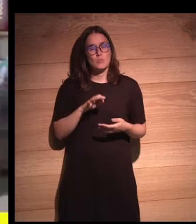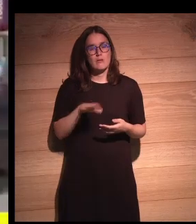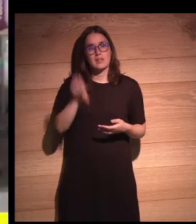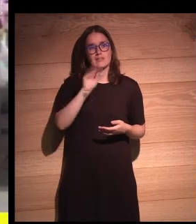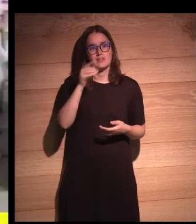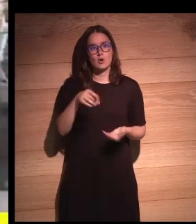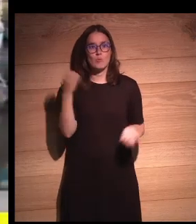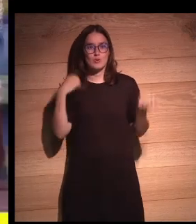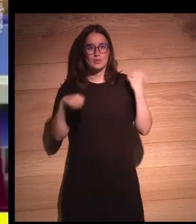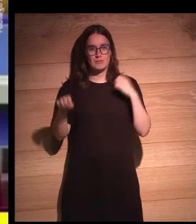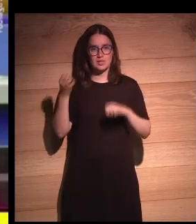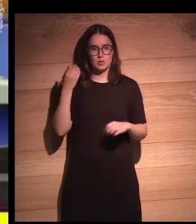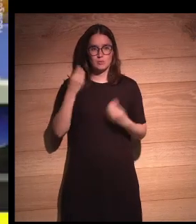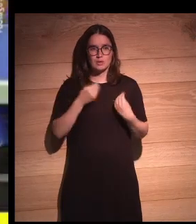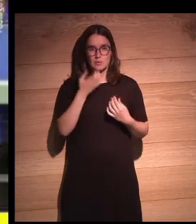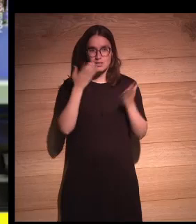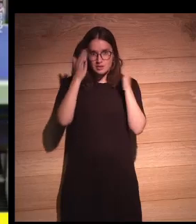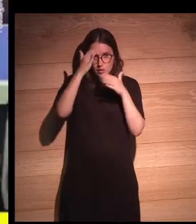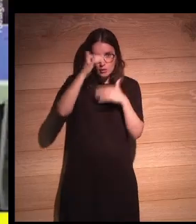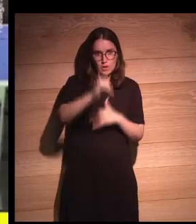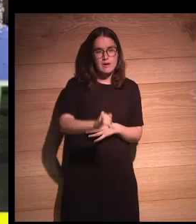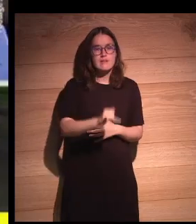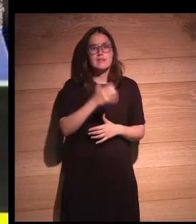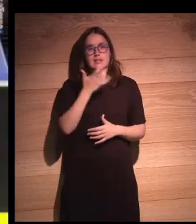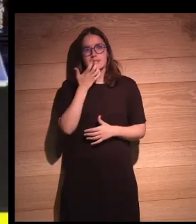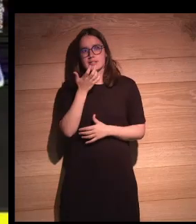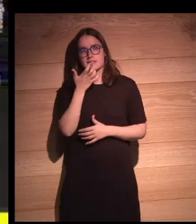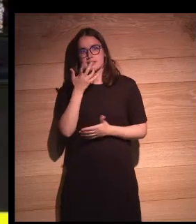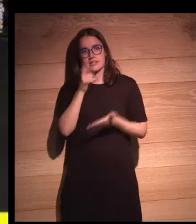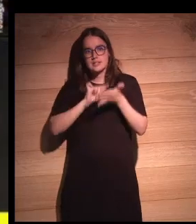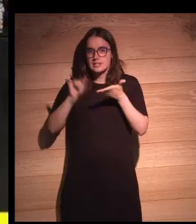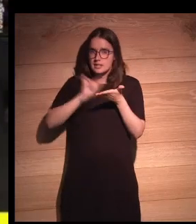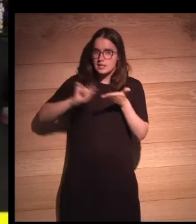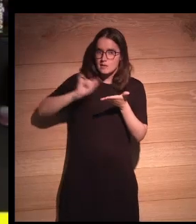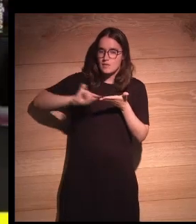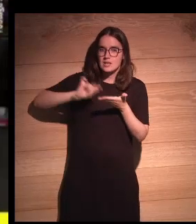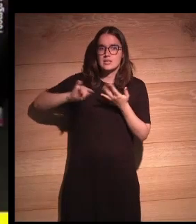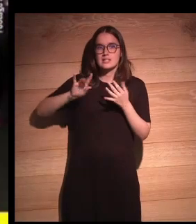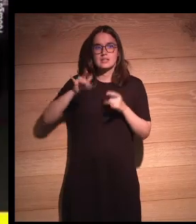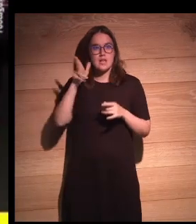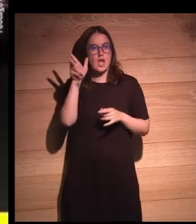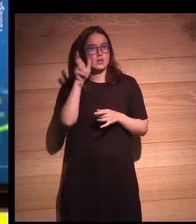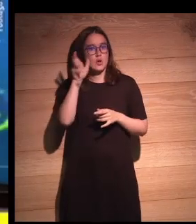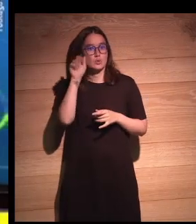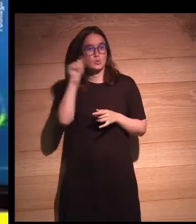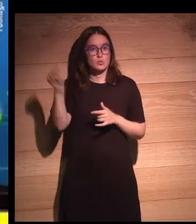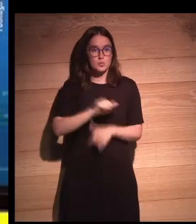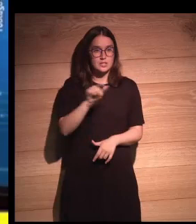también comportamientos como si estás atendiendo, si estás escribiendo, si estás escuchando.